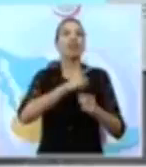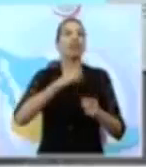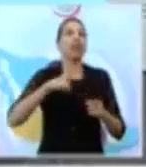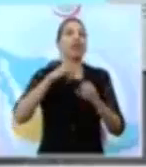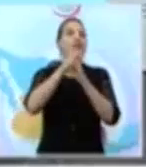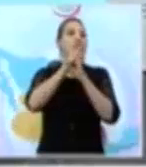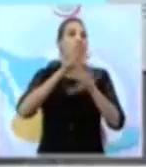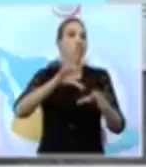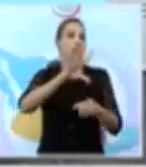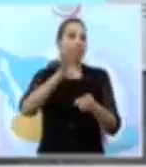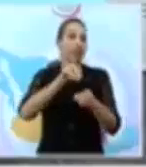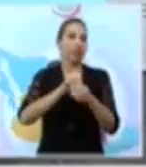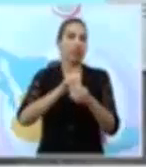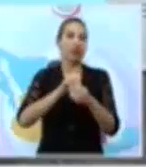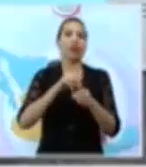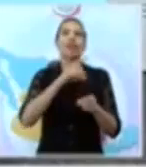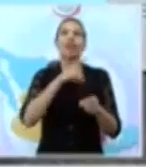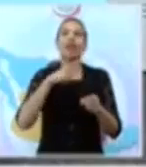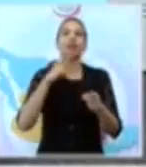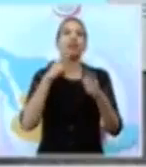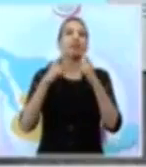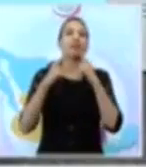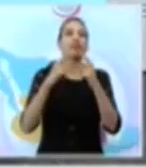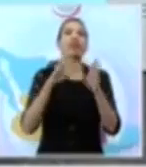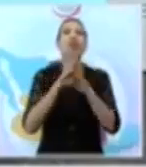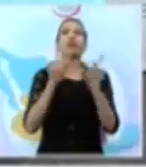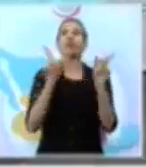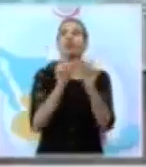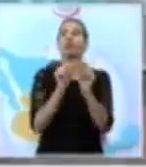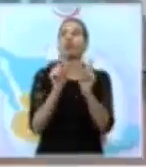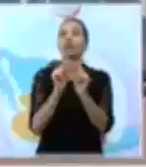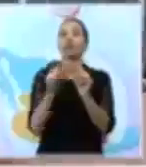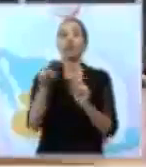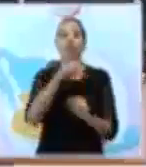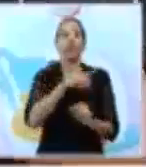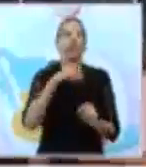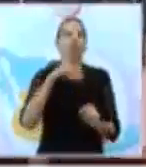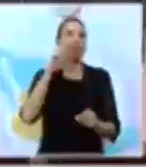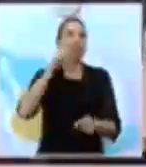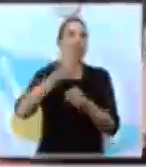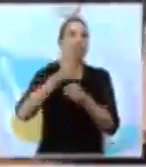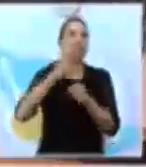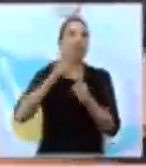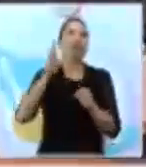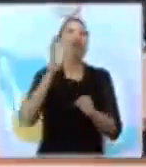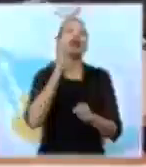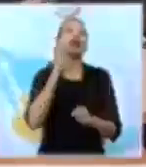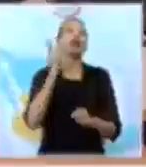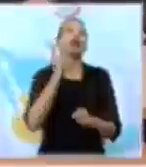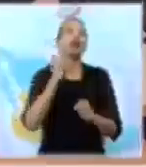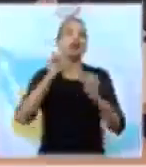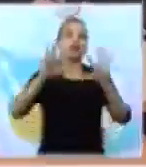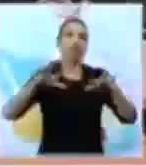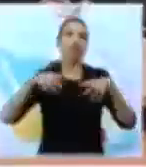un informe, de ellos se tenga una conclusión y de ellos se dé cuenta al Pleno,